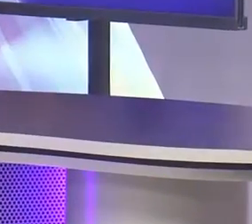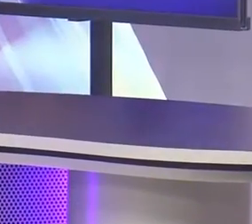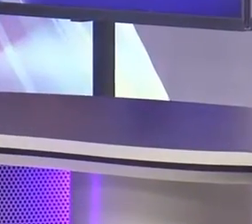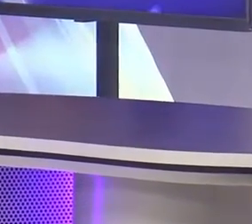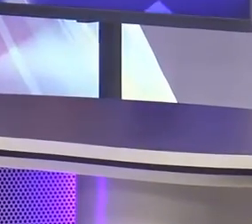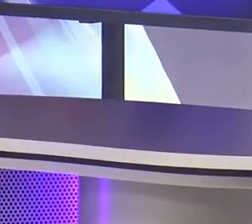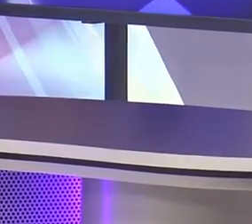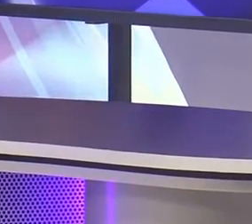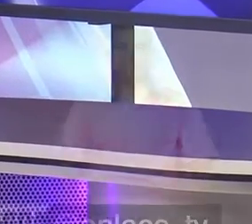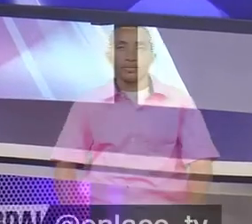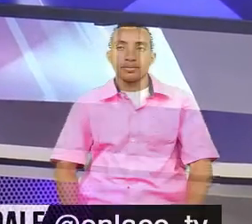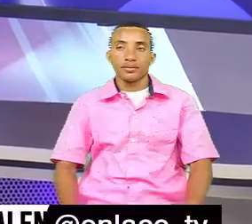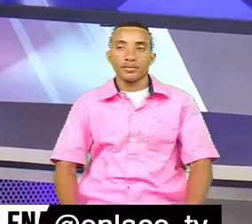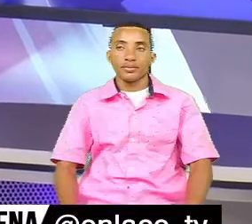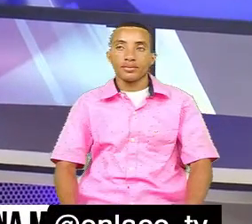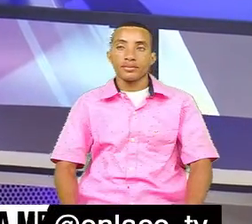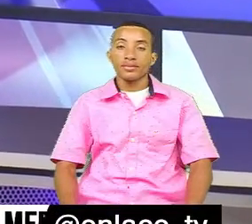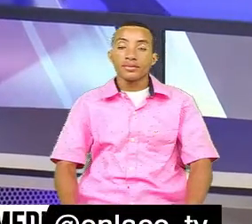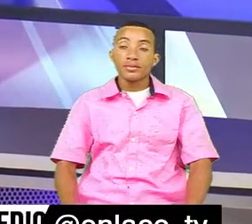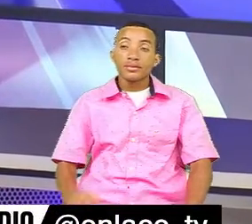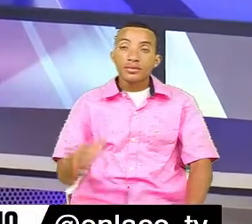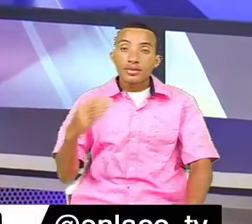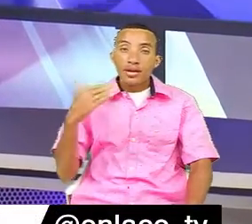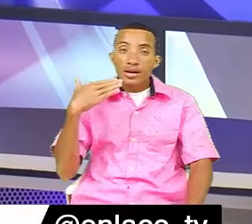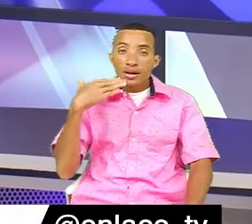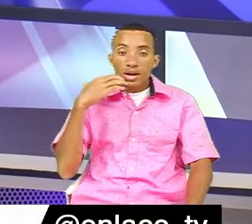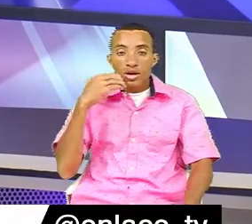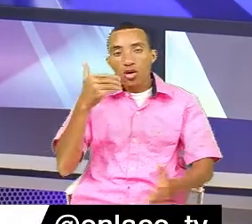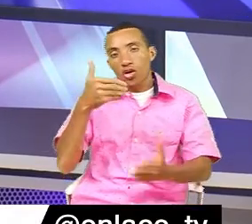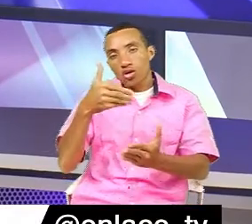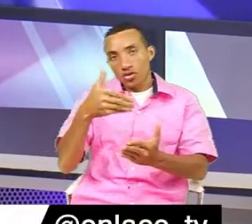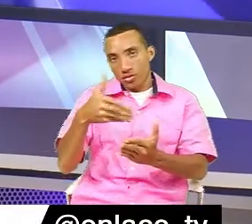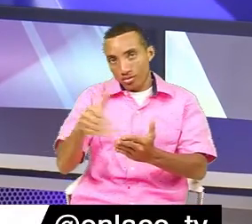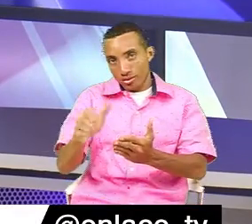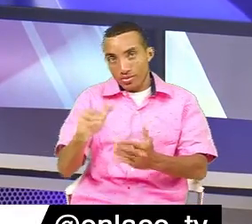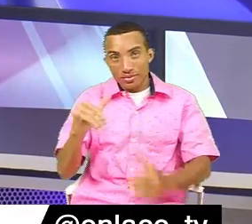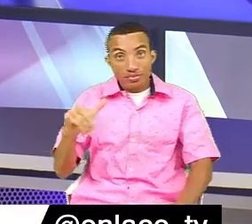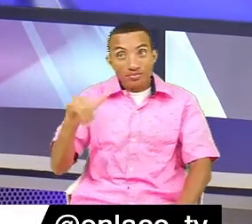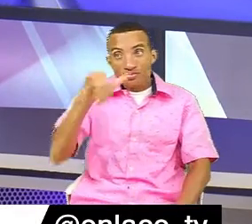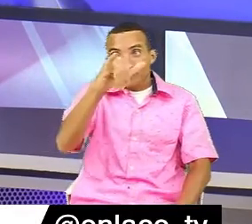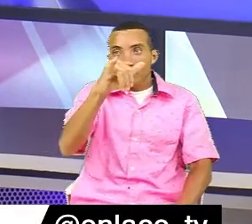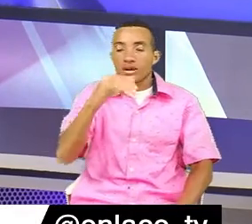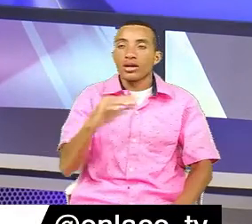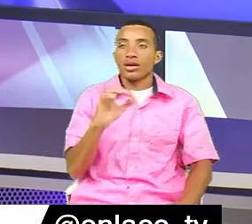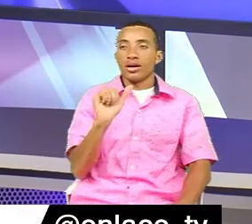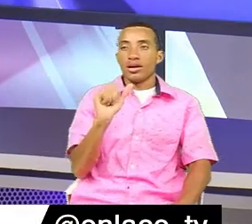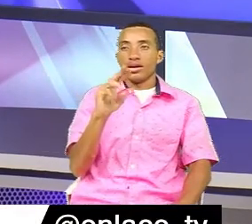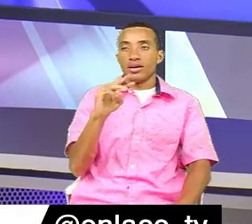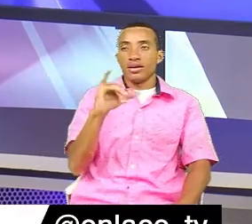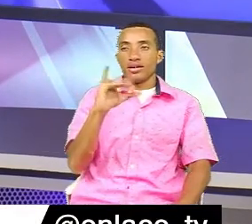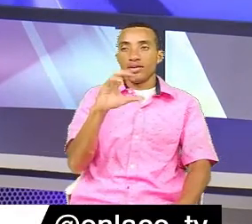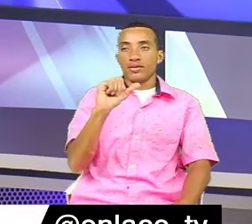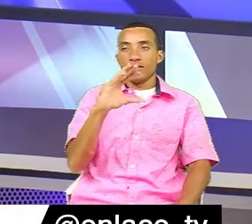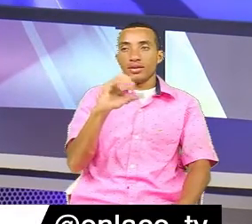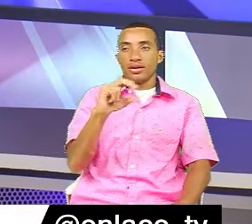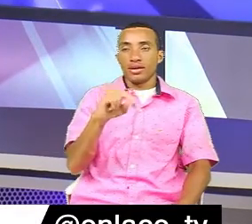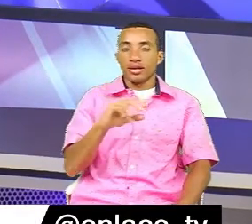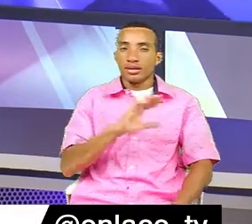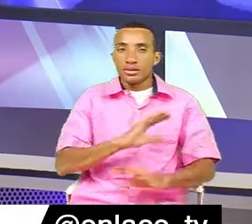Una usuaria de Avianca denuncia que esta empresa de aviación canceló ayer su vuelo a Bogotá por falta de una